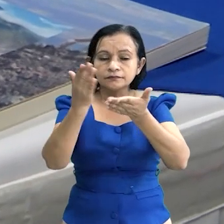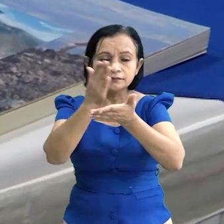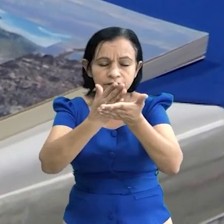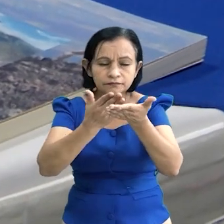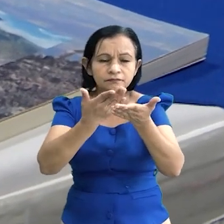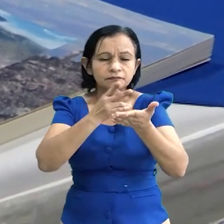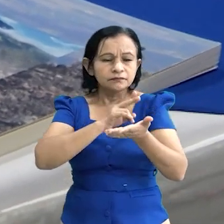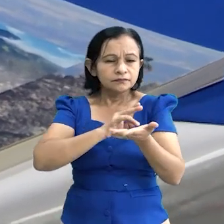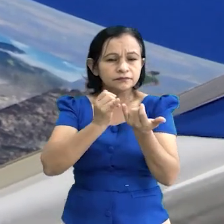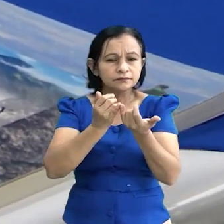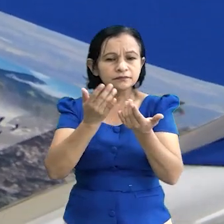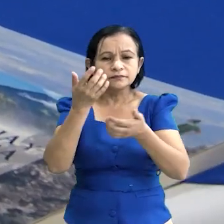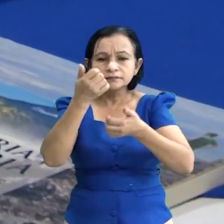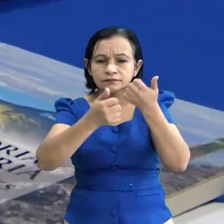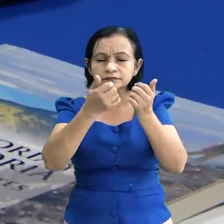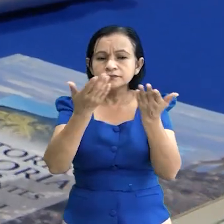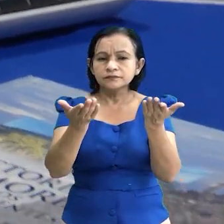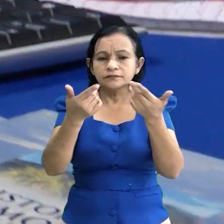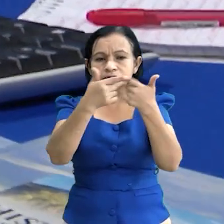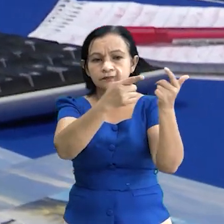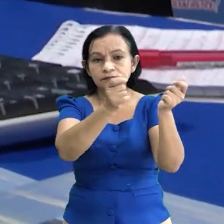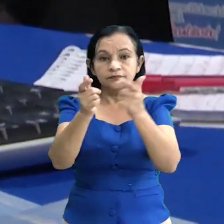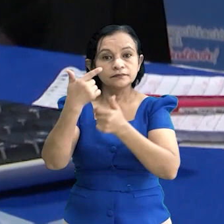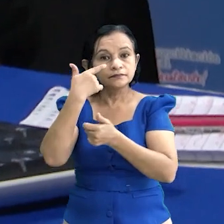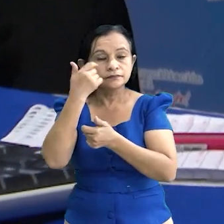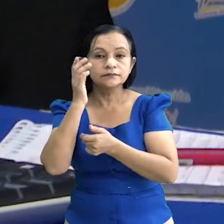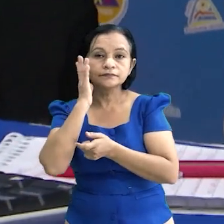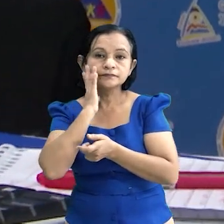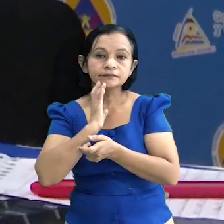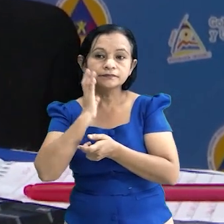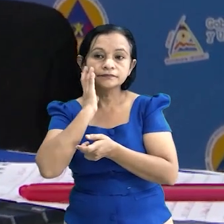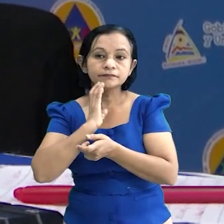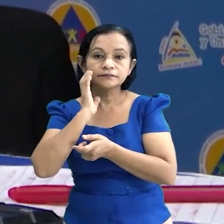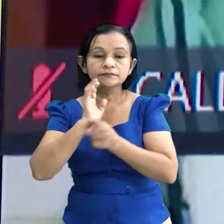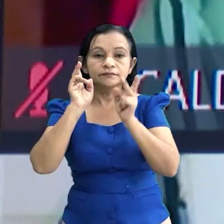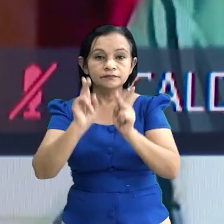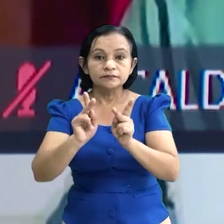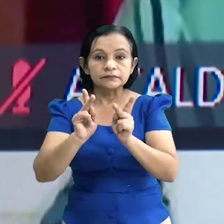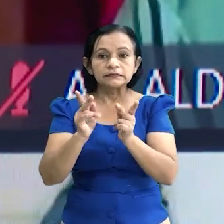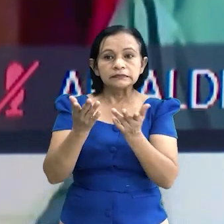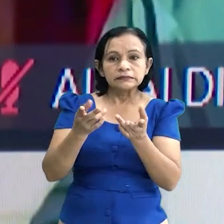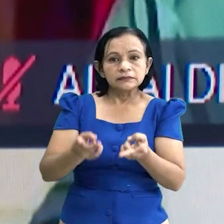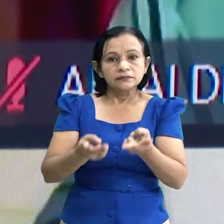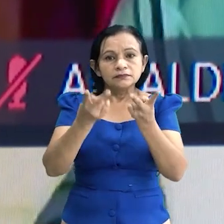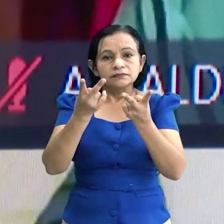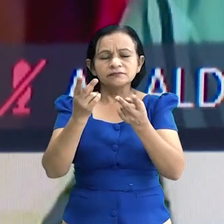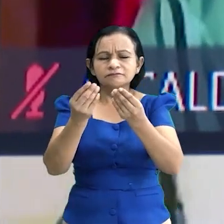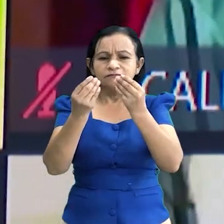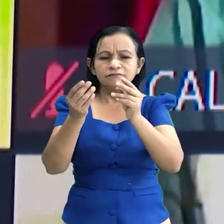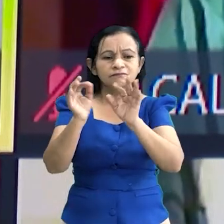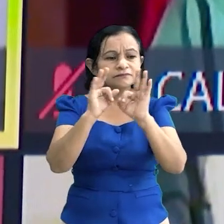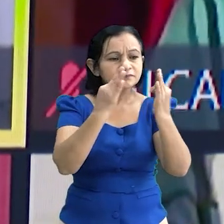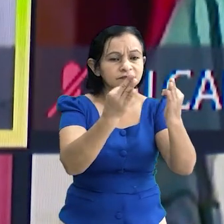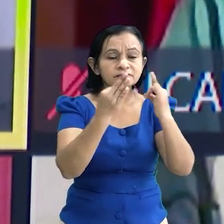situaciones de emergencias. En esta sesión, los brigadistas conocieron experiencias de sobrevivientes a este evento que marcó la vida de miles de